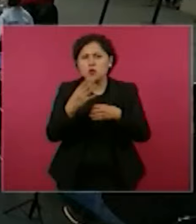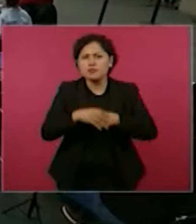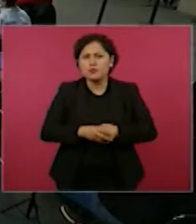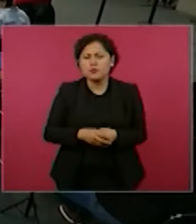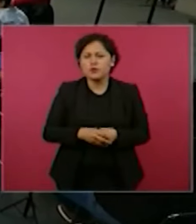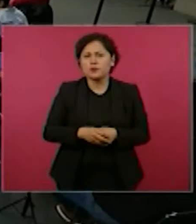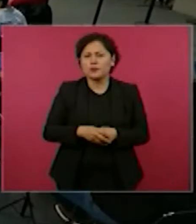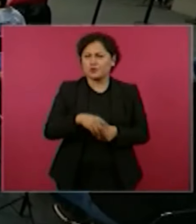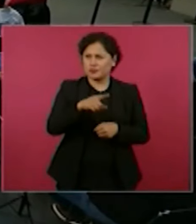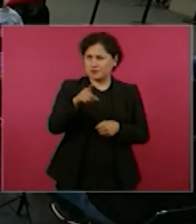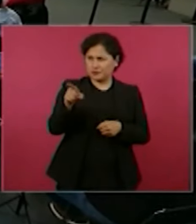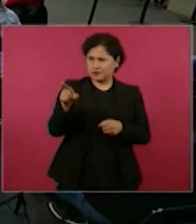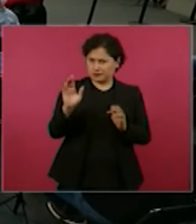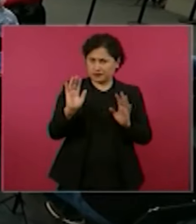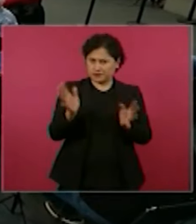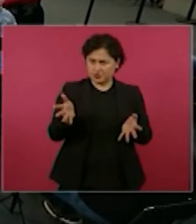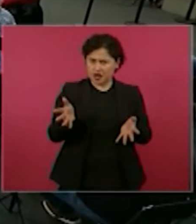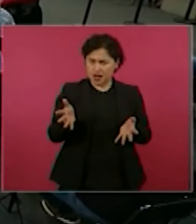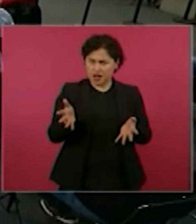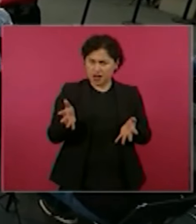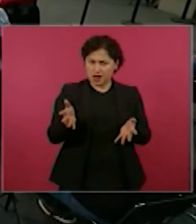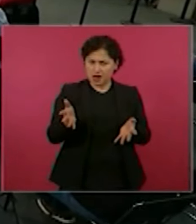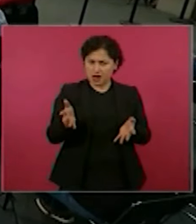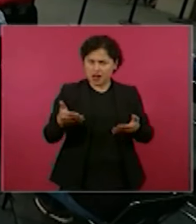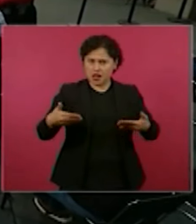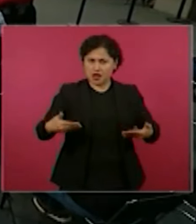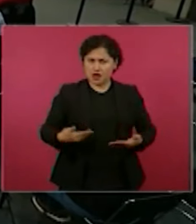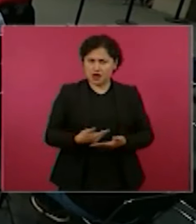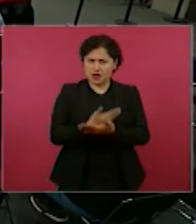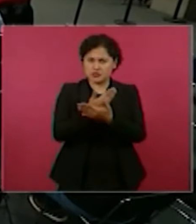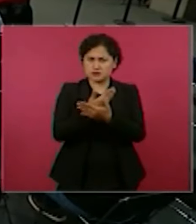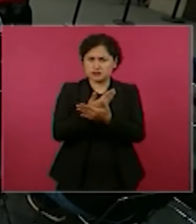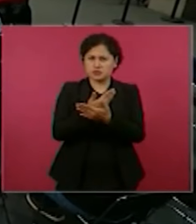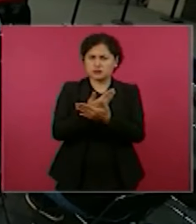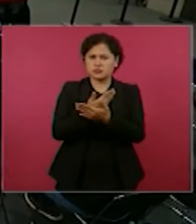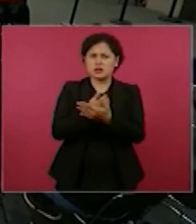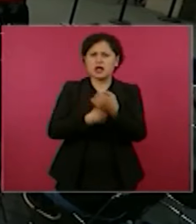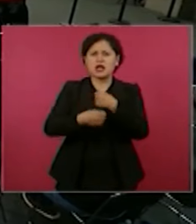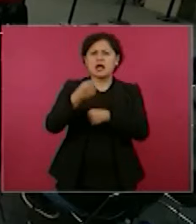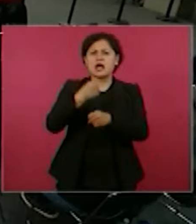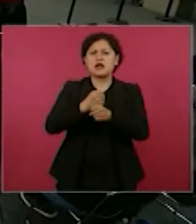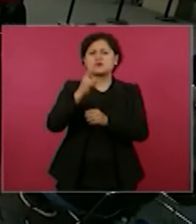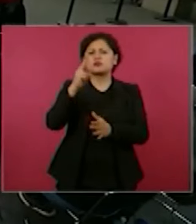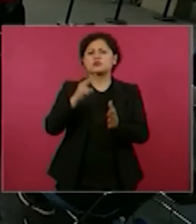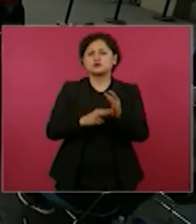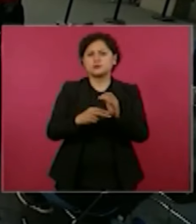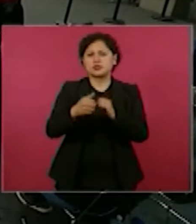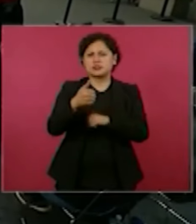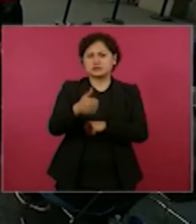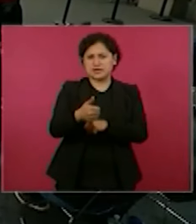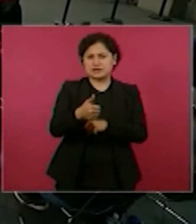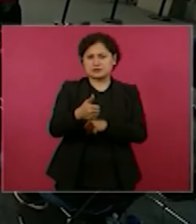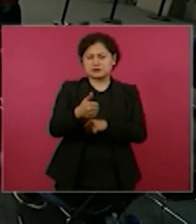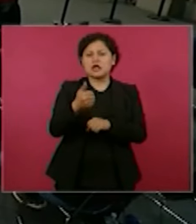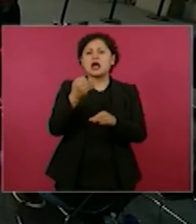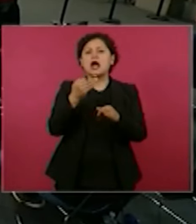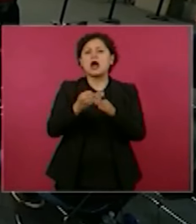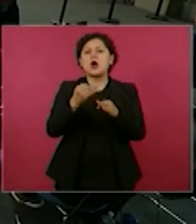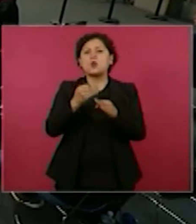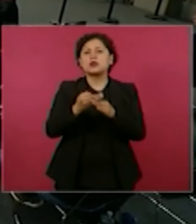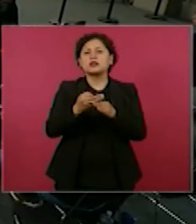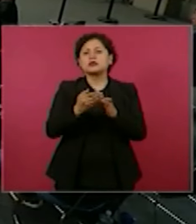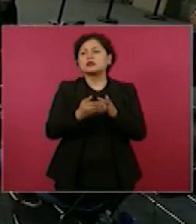no, siempre hay voto oculto. La pregunta es de qué tamaño. ¿Tanto como oculto? 20 puntos? Exactamente, ¿de qué tamaño?